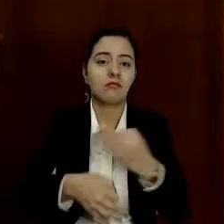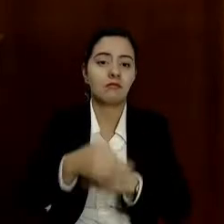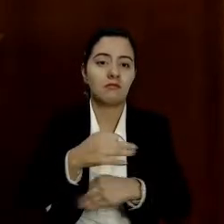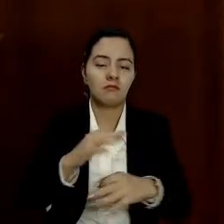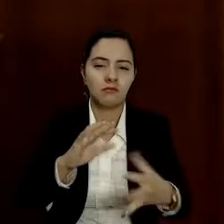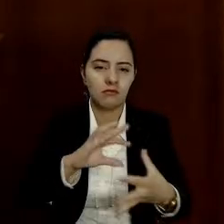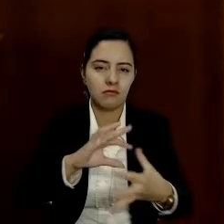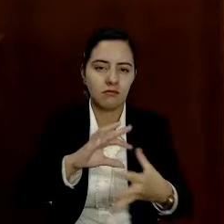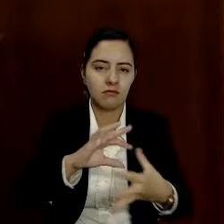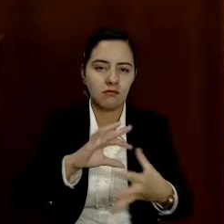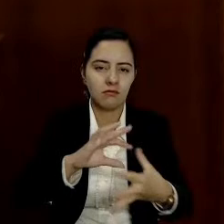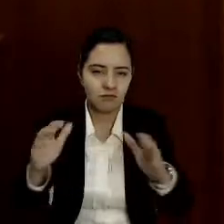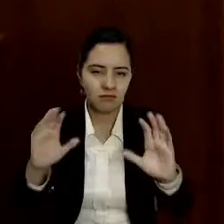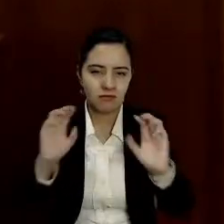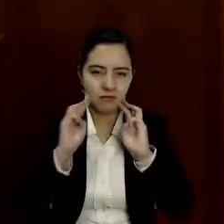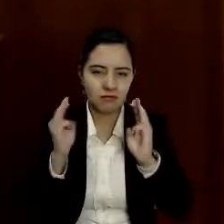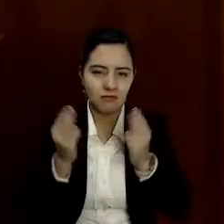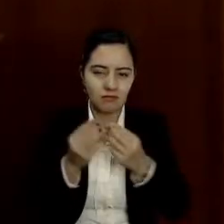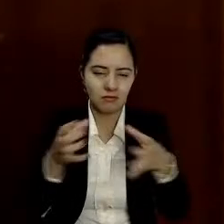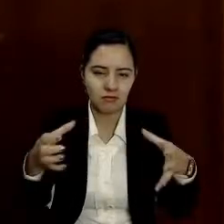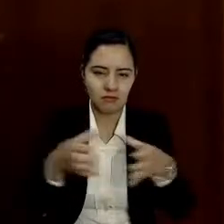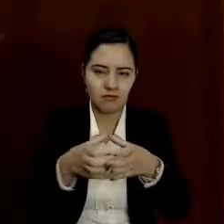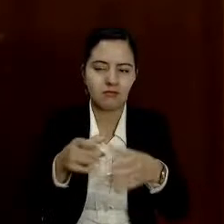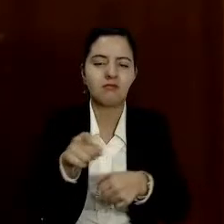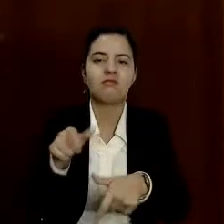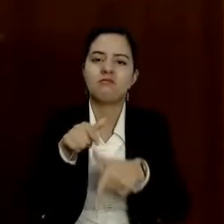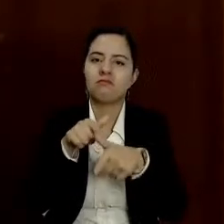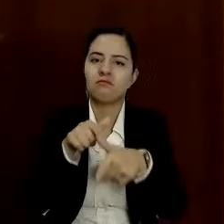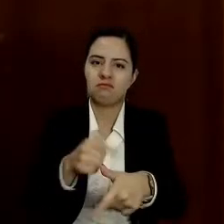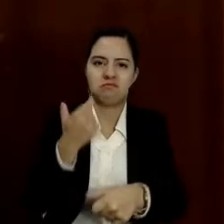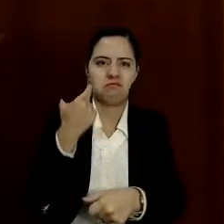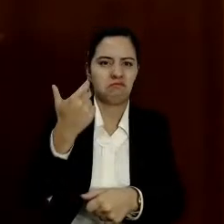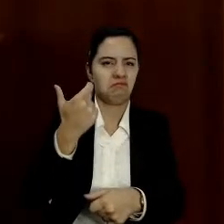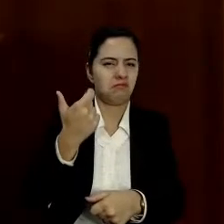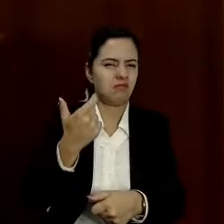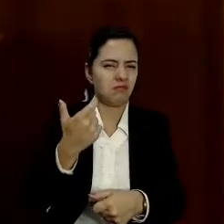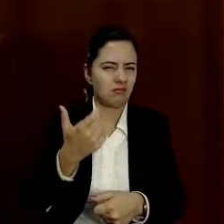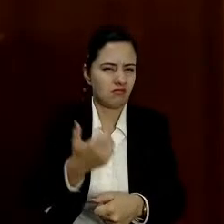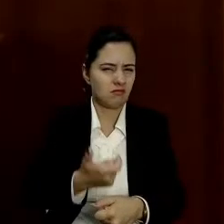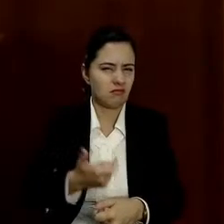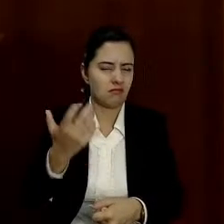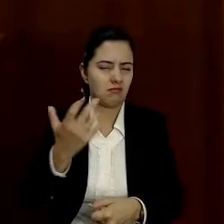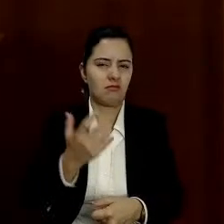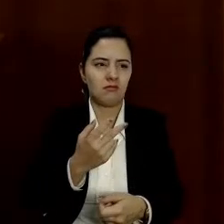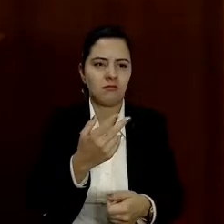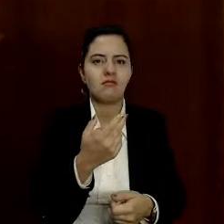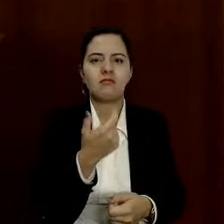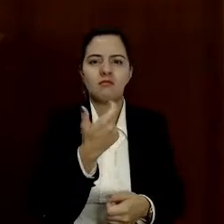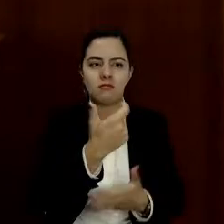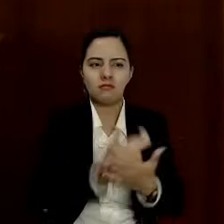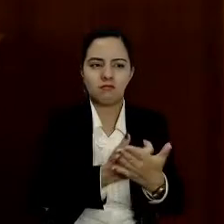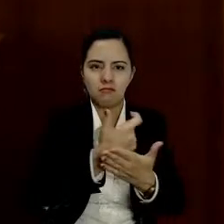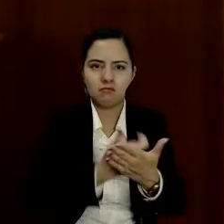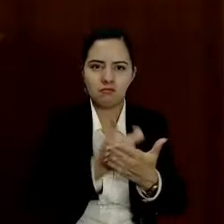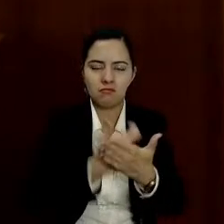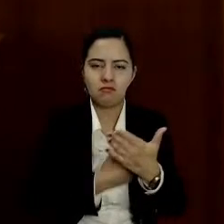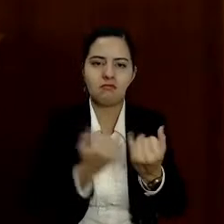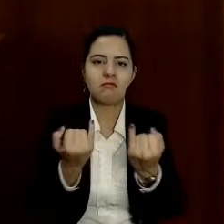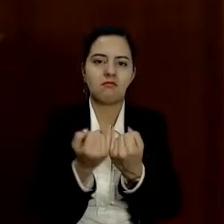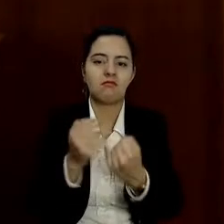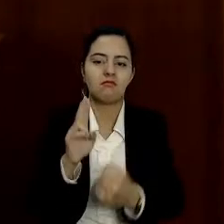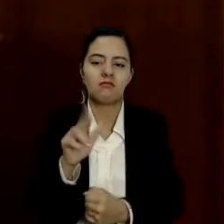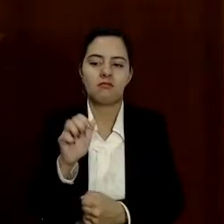sigue intacta y cobrando altos sueldos, lo mismo que el excontralor interno de la UAM, como el secretario